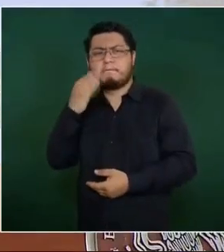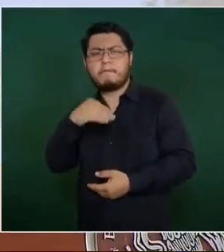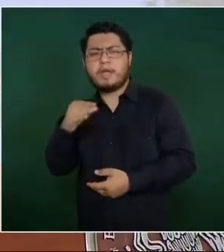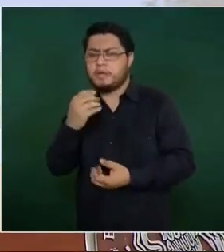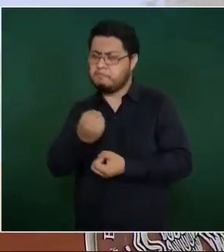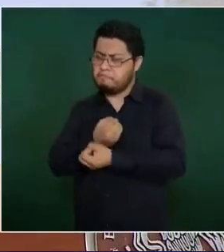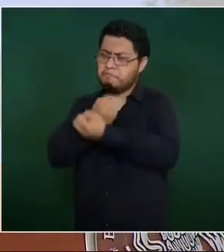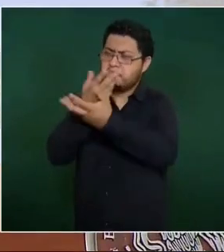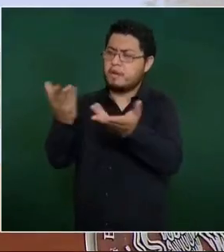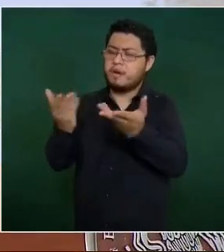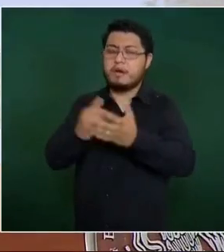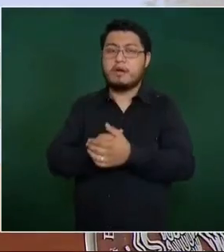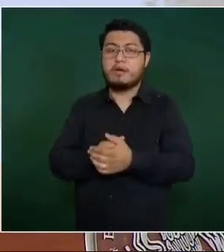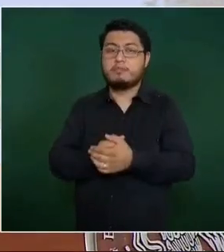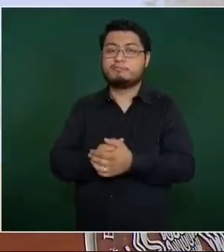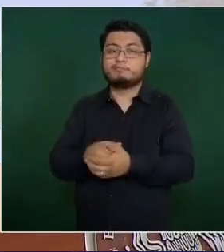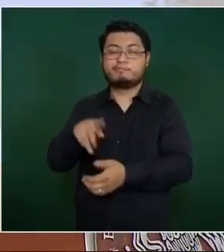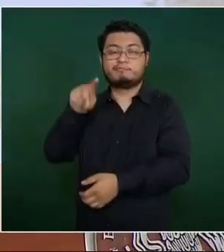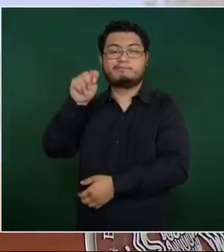en televisión,